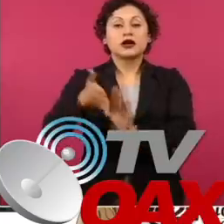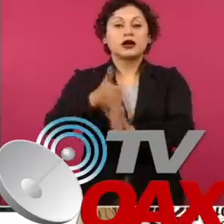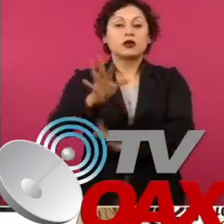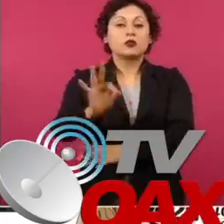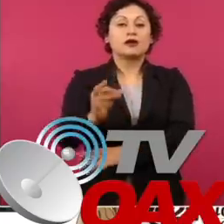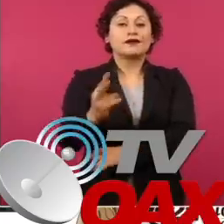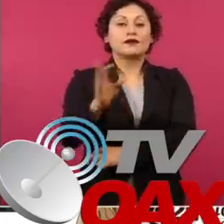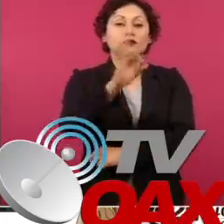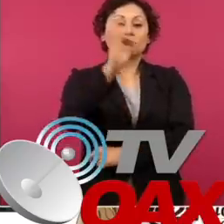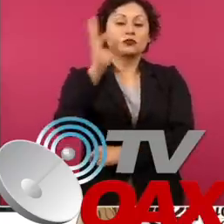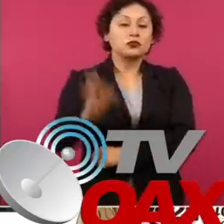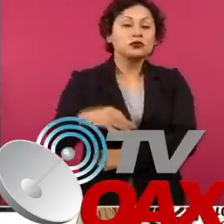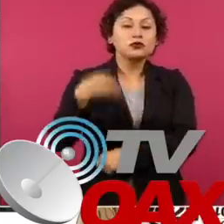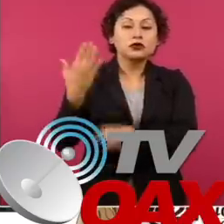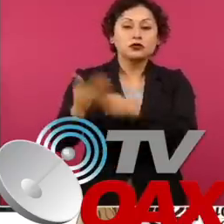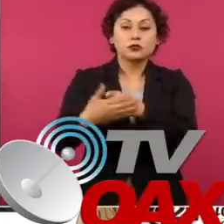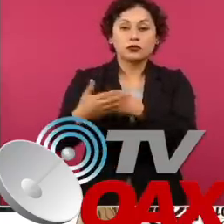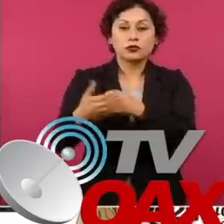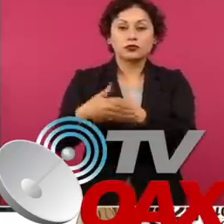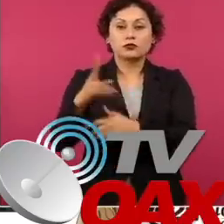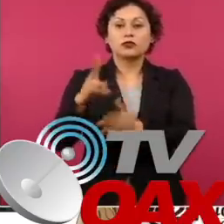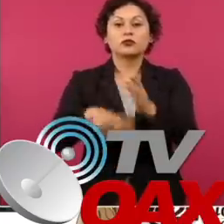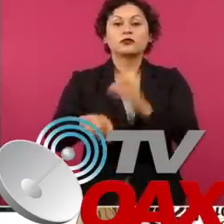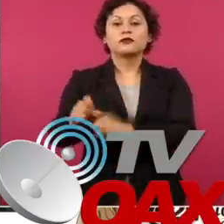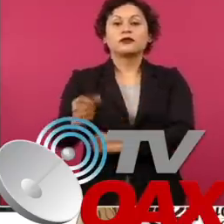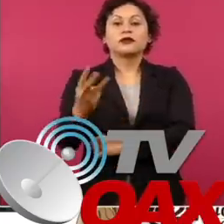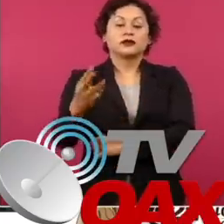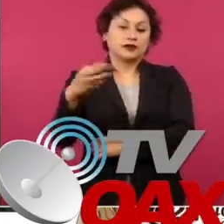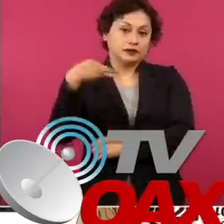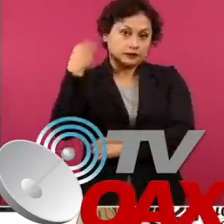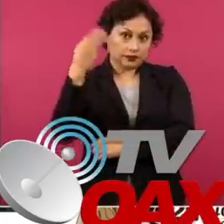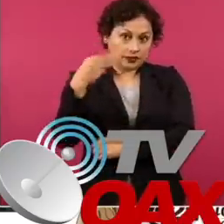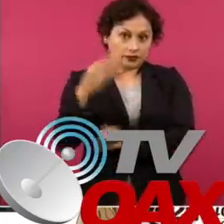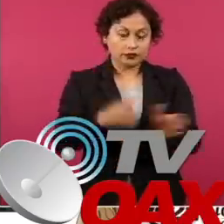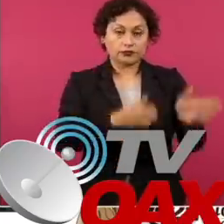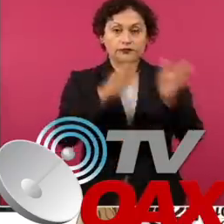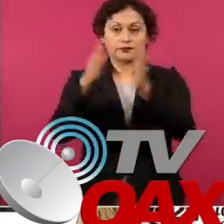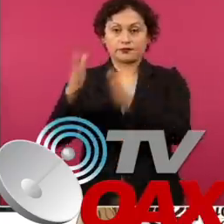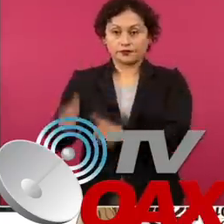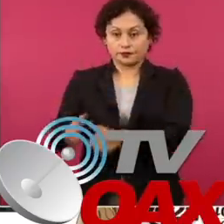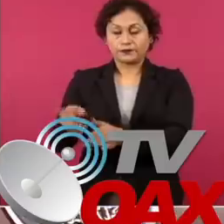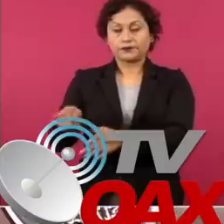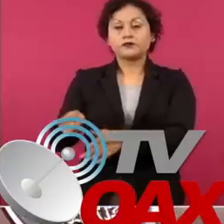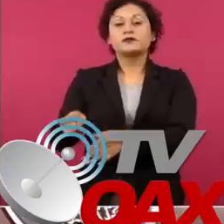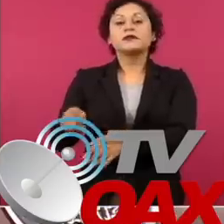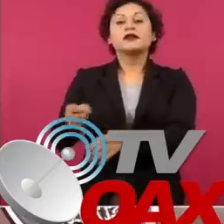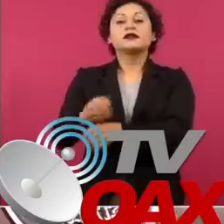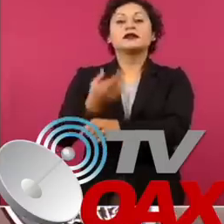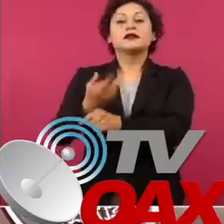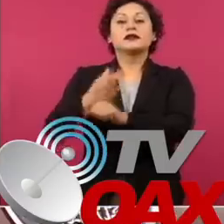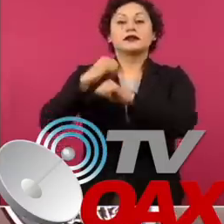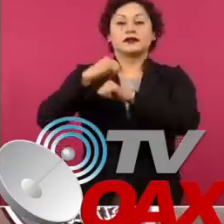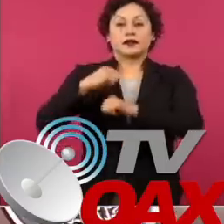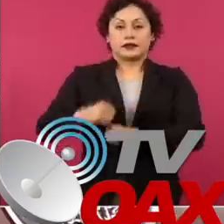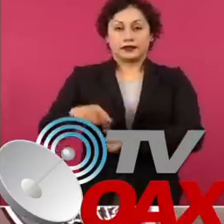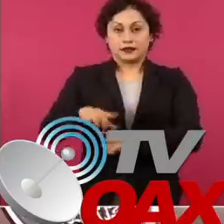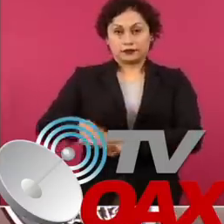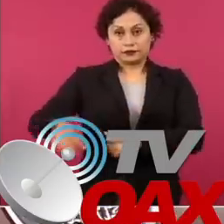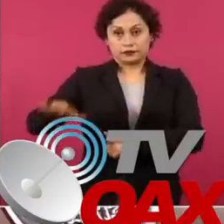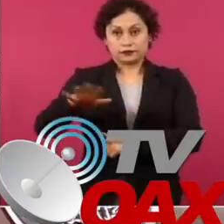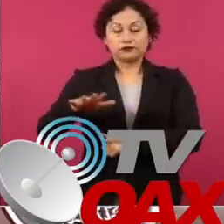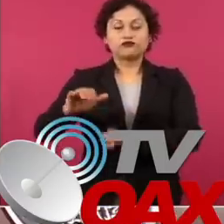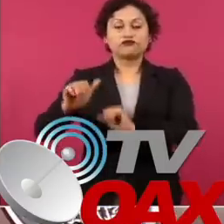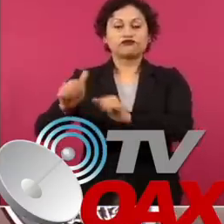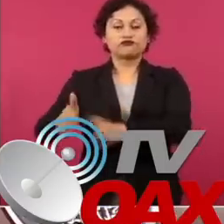terminada en el mes de marzo de 2023. Finalmente, la Secretaría construye la estación Vasco de Quiroga. Esta